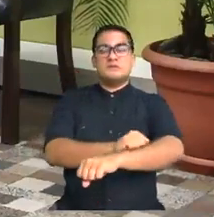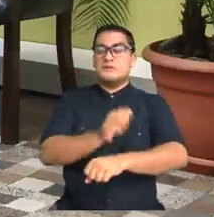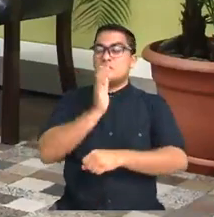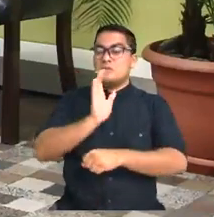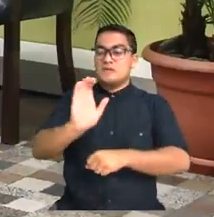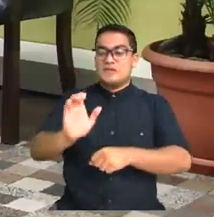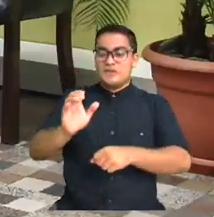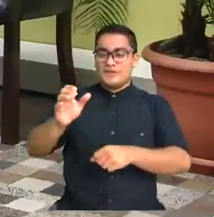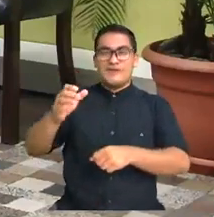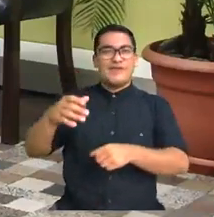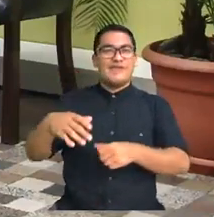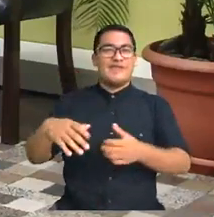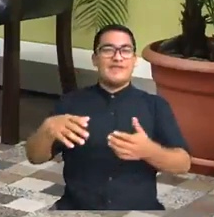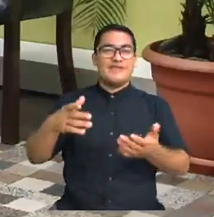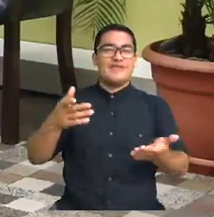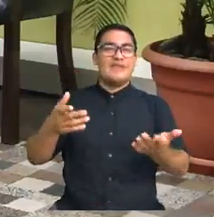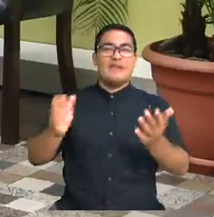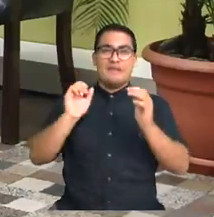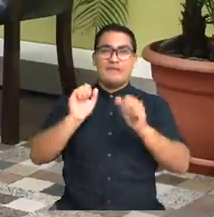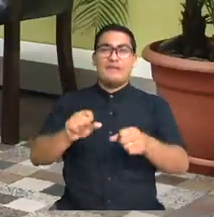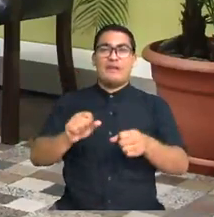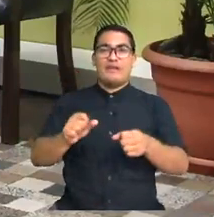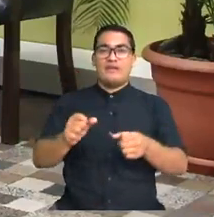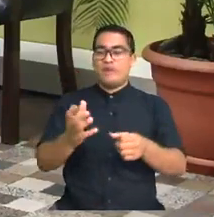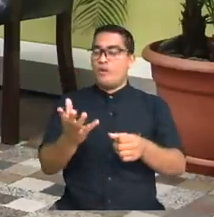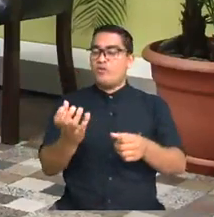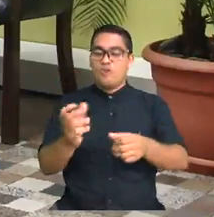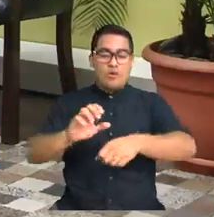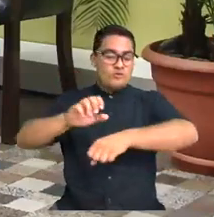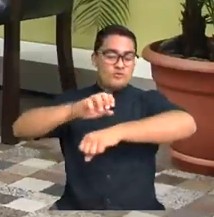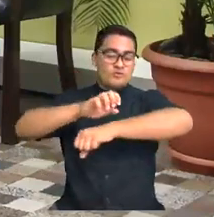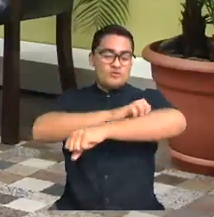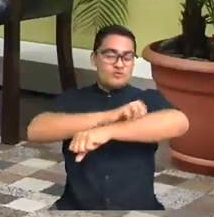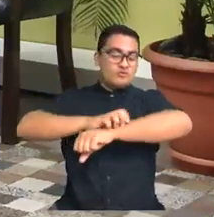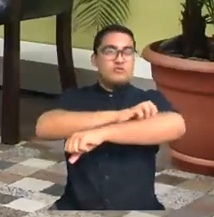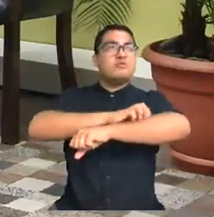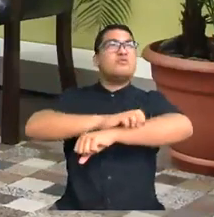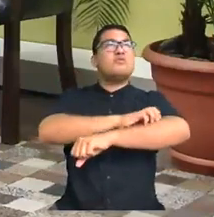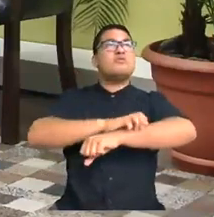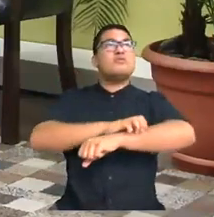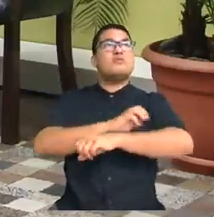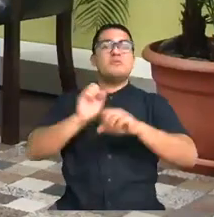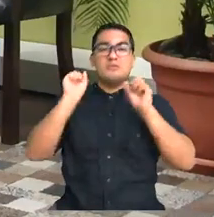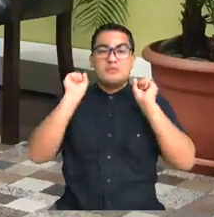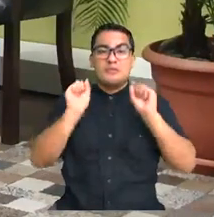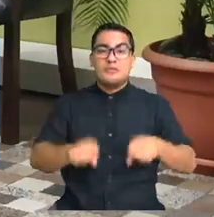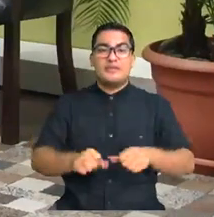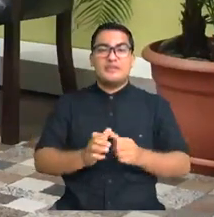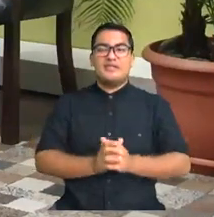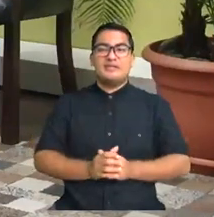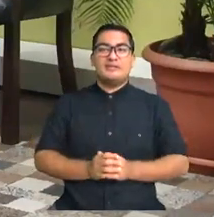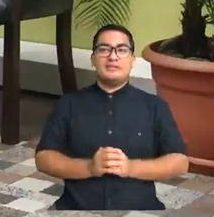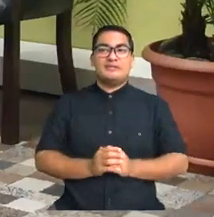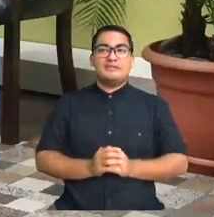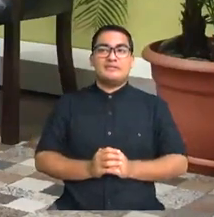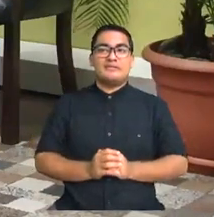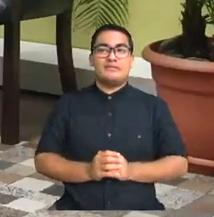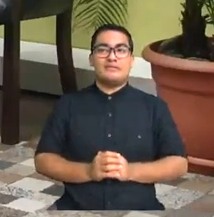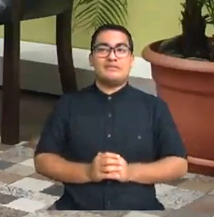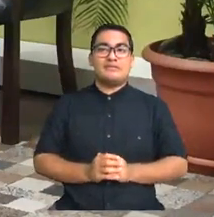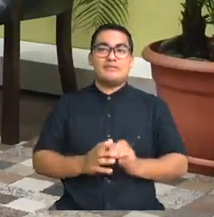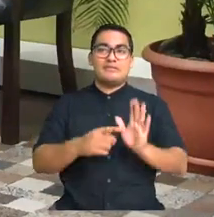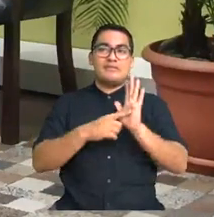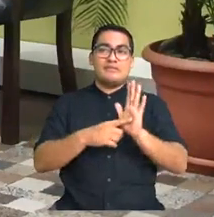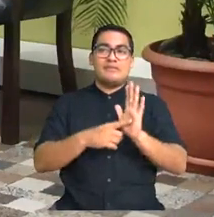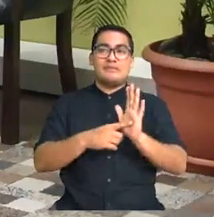inclusive a los adultos, utilizan paste o esponja. ¿Cuál es el recomendable o qué tan recomendable puede ser? Lo recomendado depende